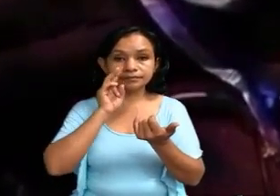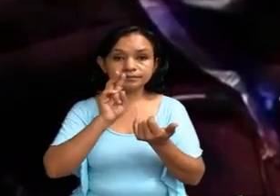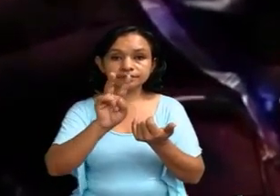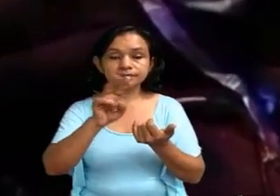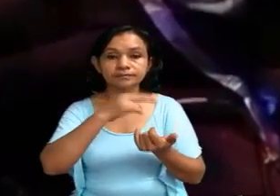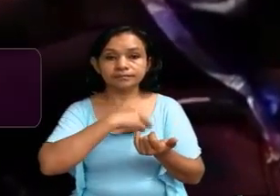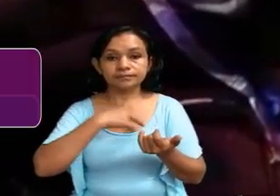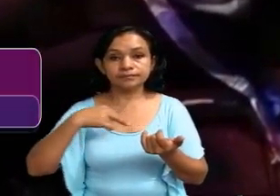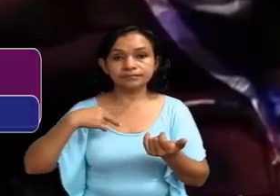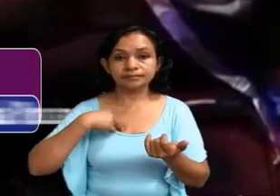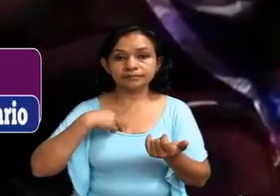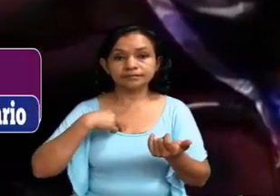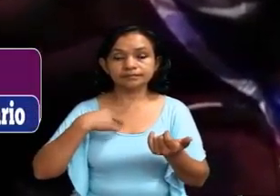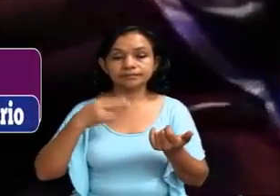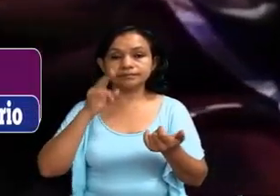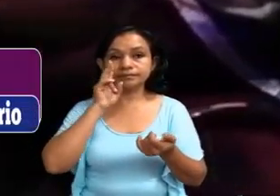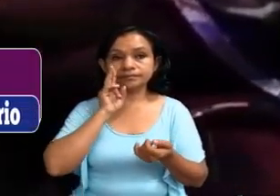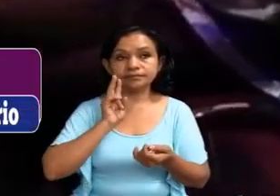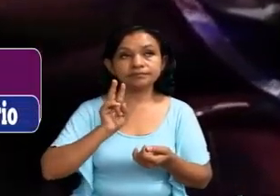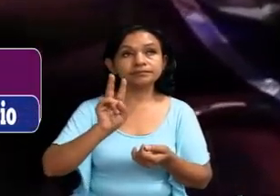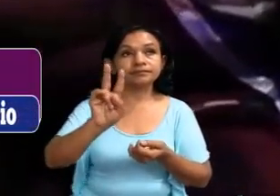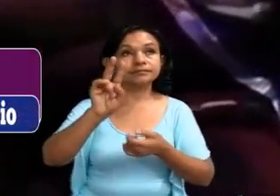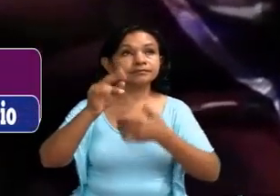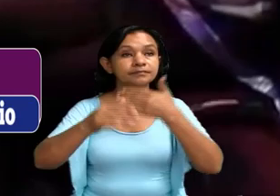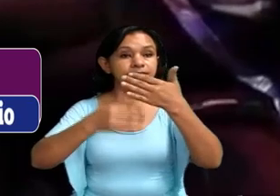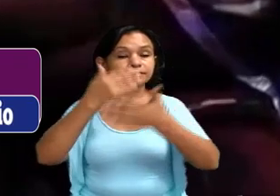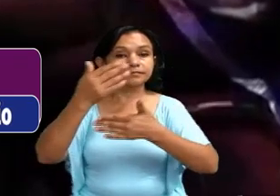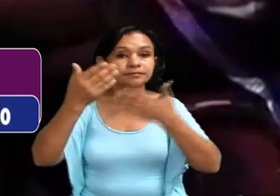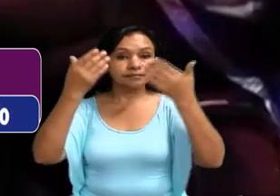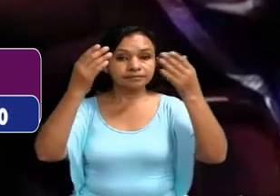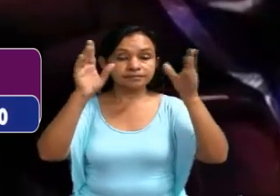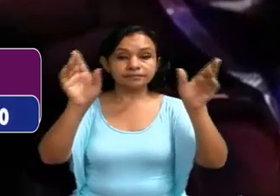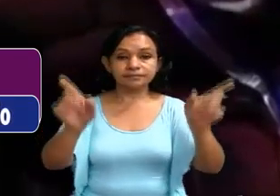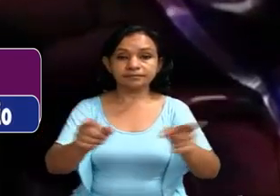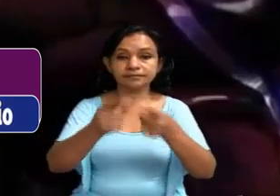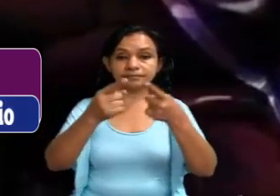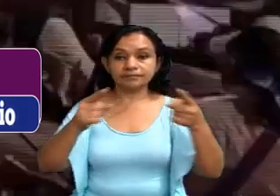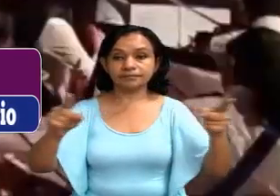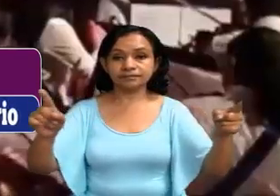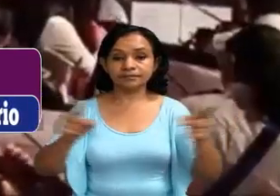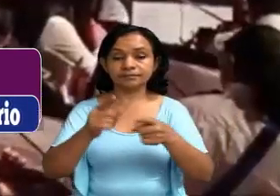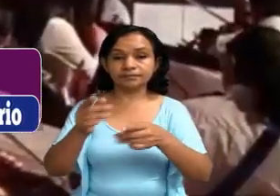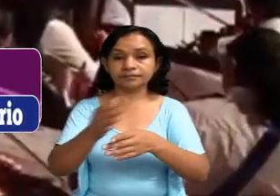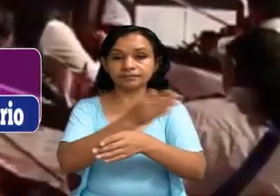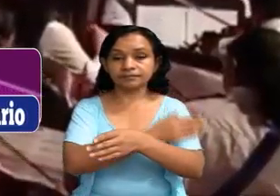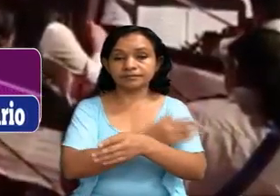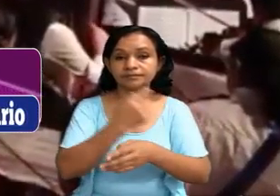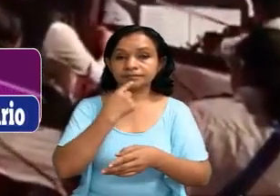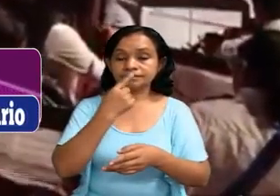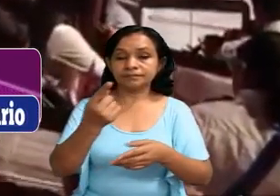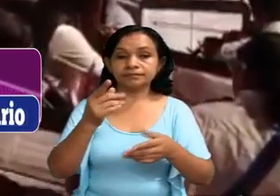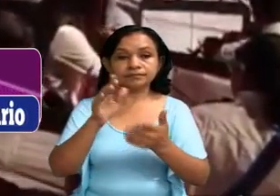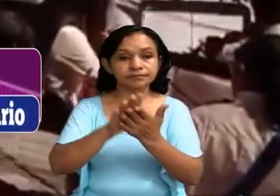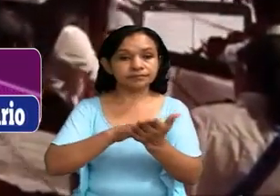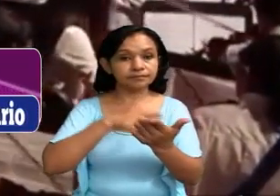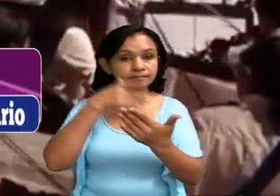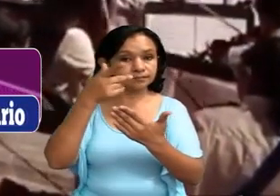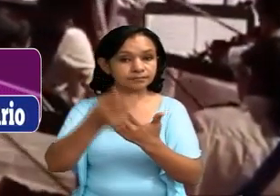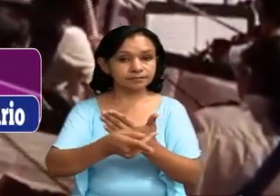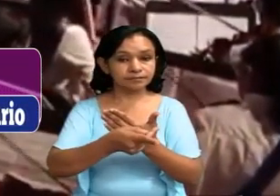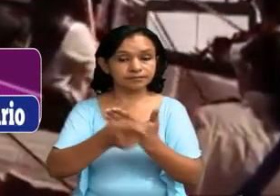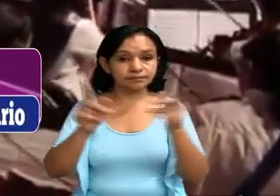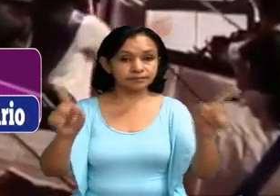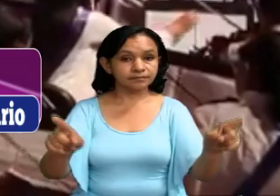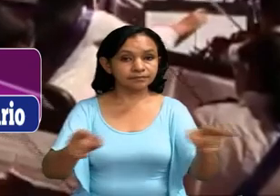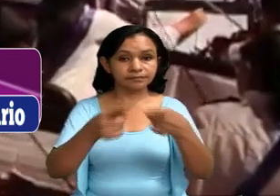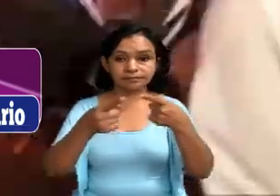estamos democratizando y llevando la cultura, la música. Y como te decía, el programa no solamente es